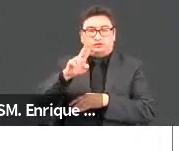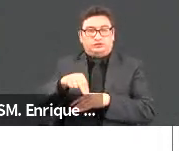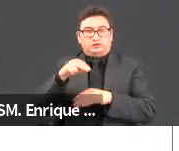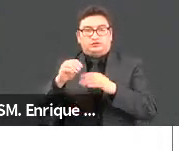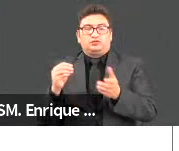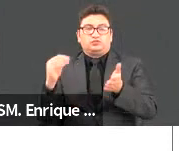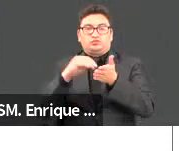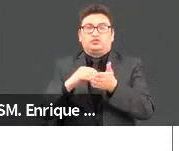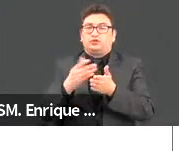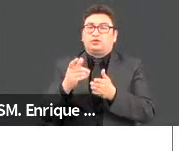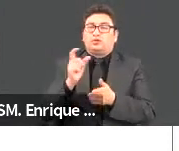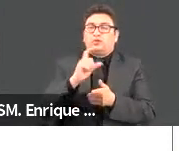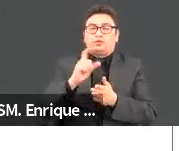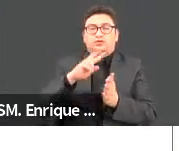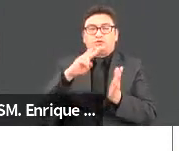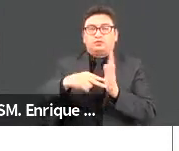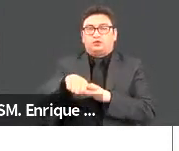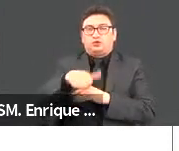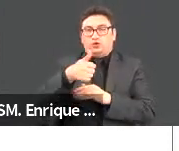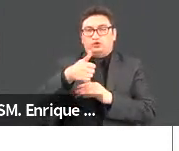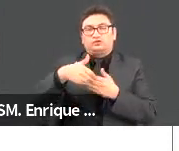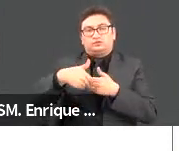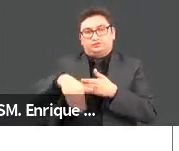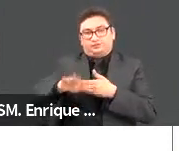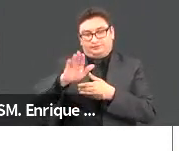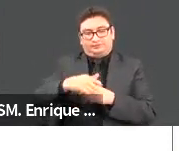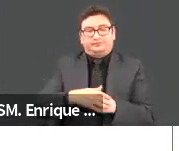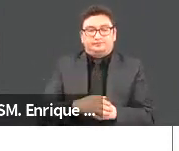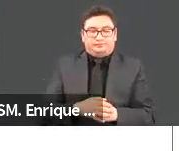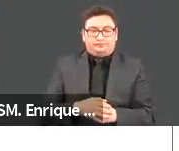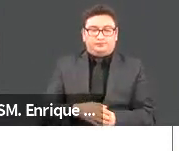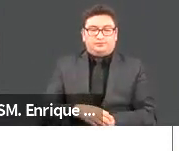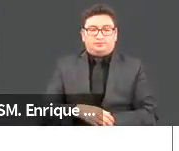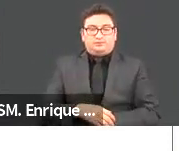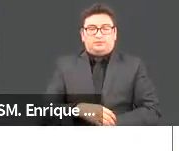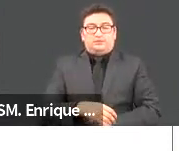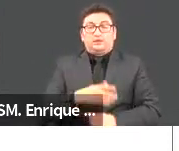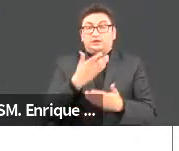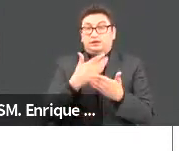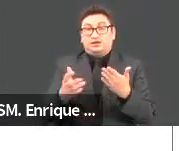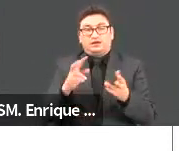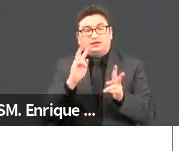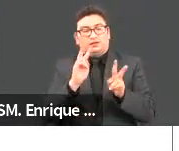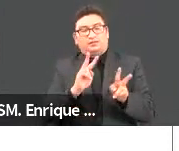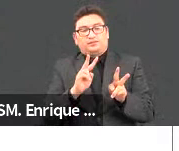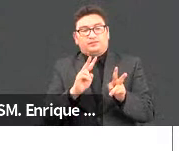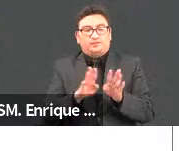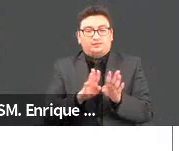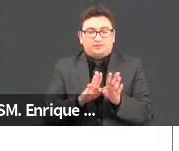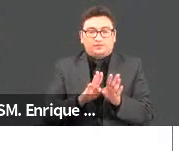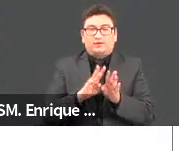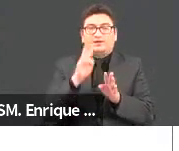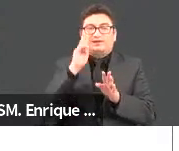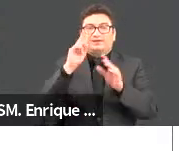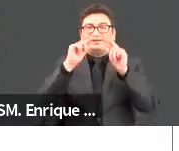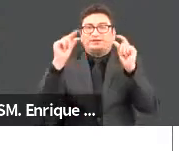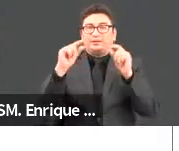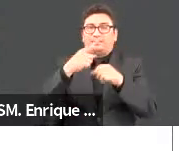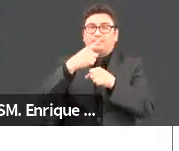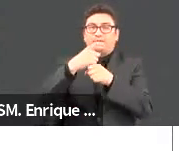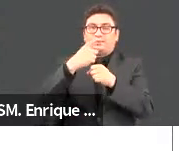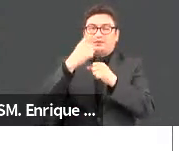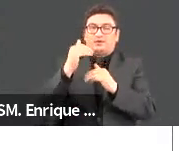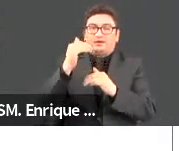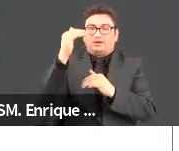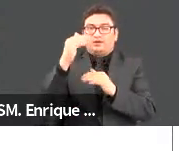desde 2011 específicamente. Y aquí es como los vemos en la parte superior, tenemos la imagen de cómo